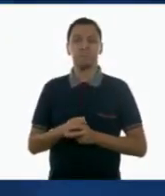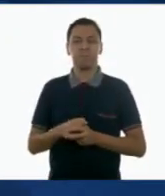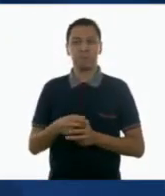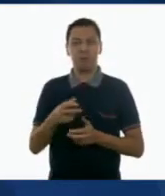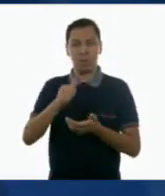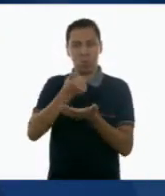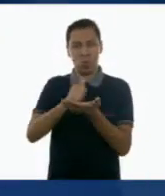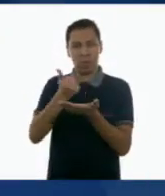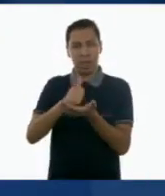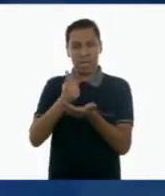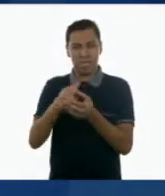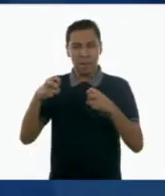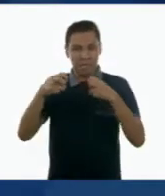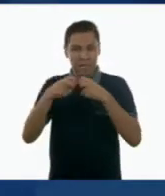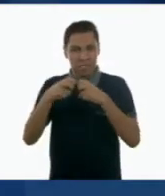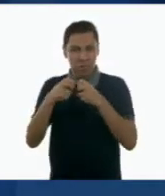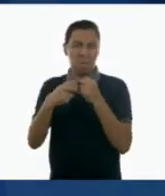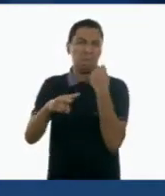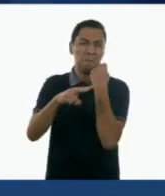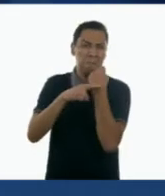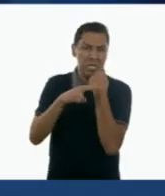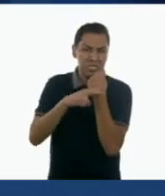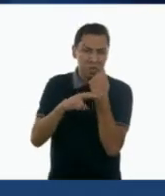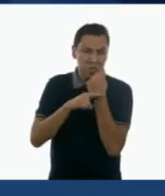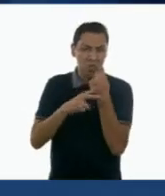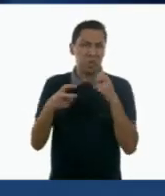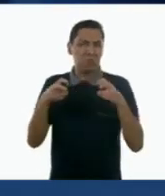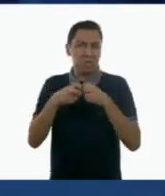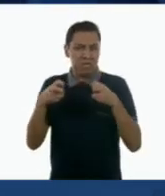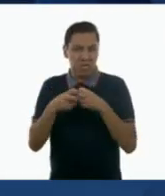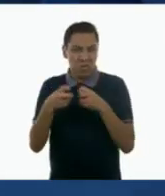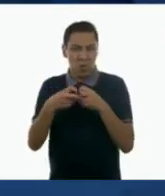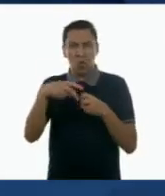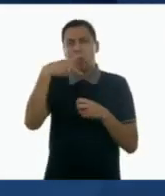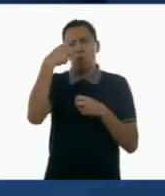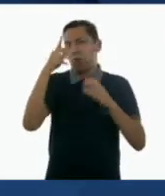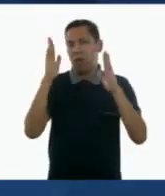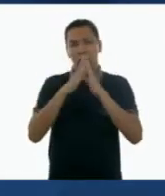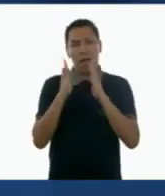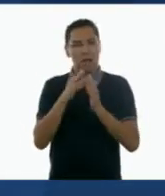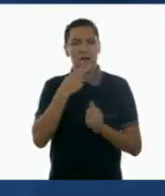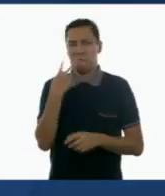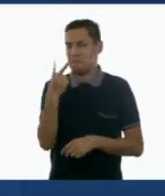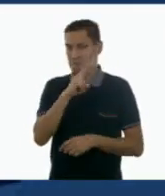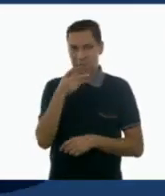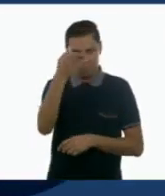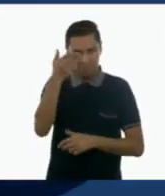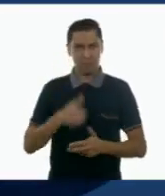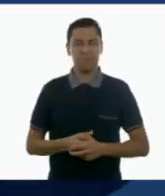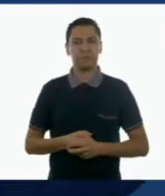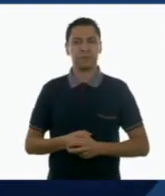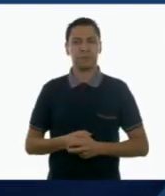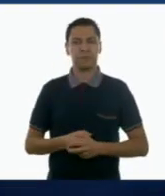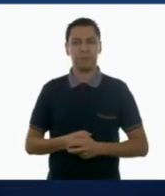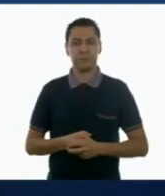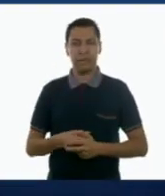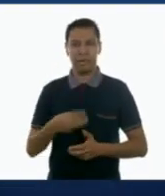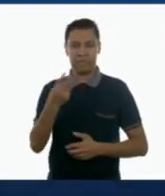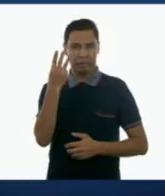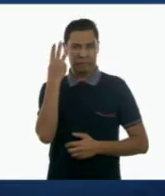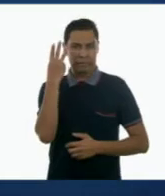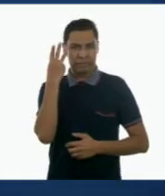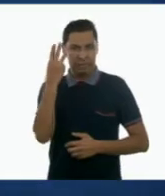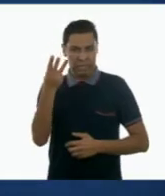plástico. Pueden ser vasos de plástico, botellas, lo que tengan en casa pueden hacer uso de esos. Y tres bolitas